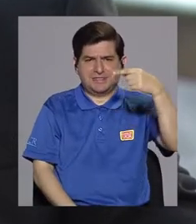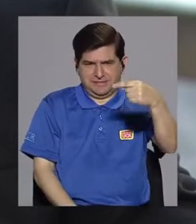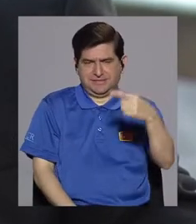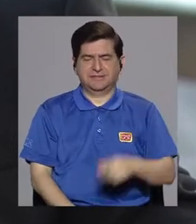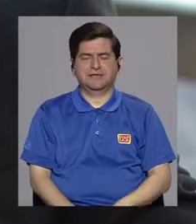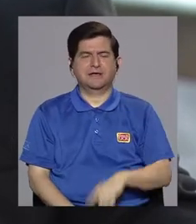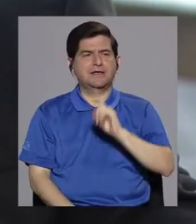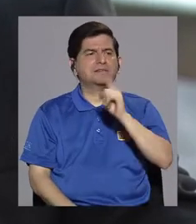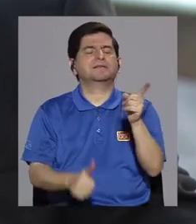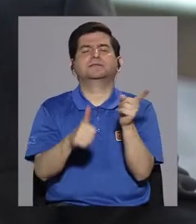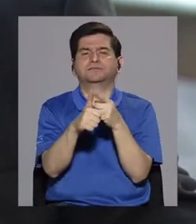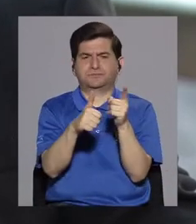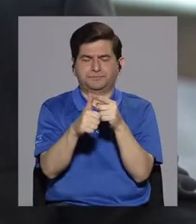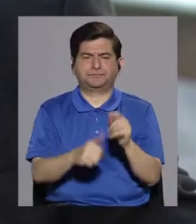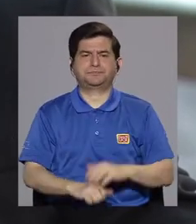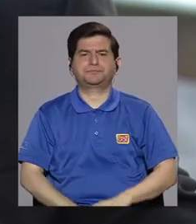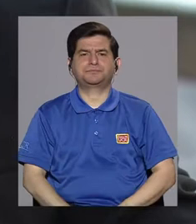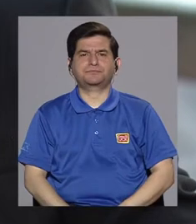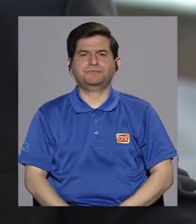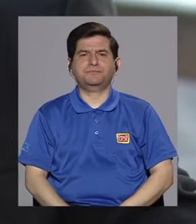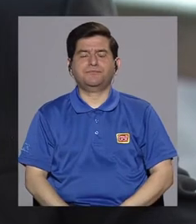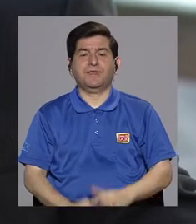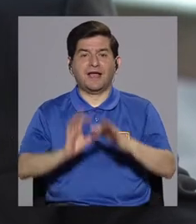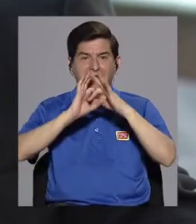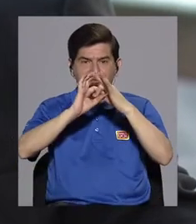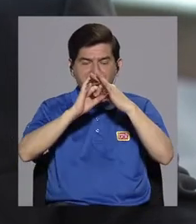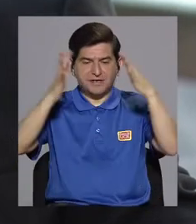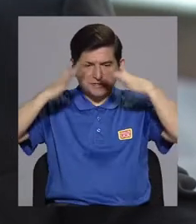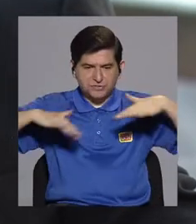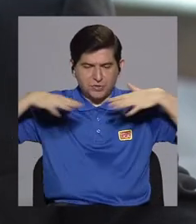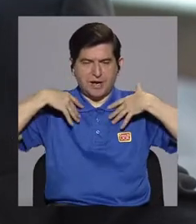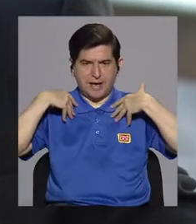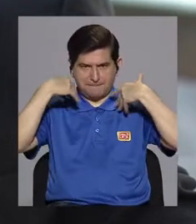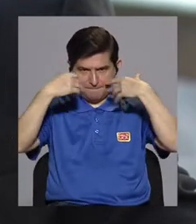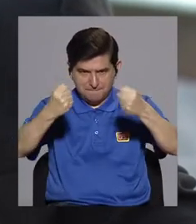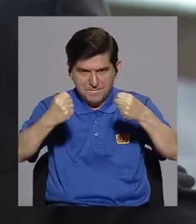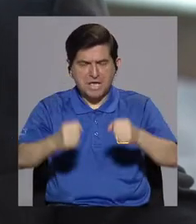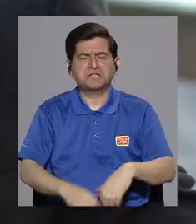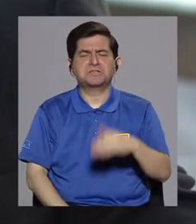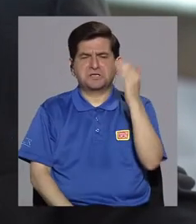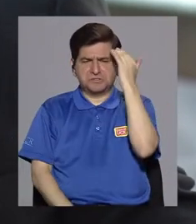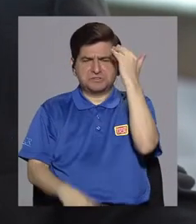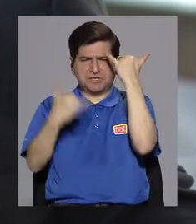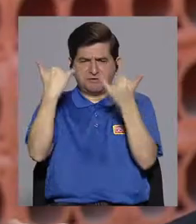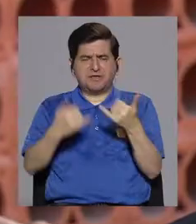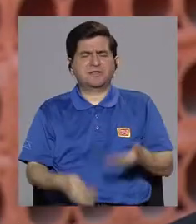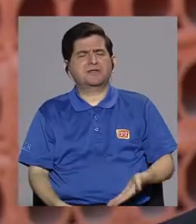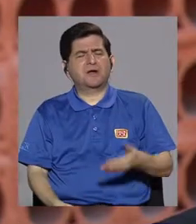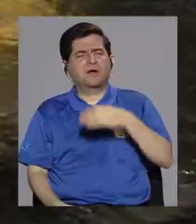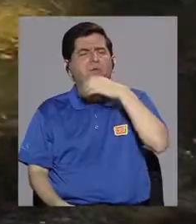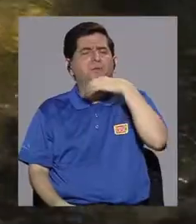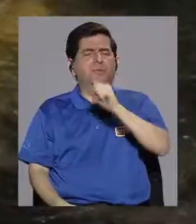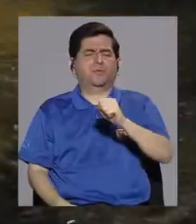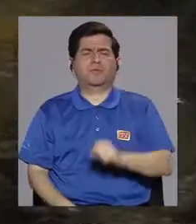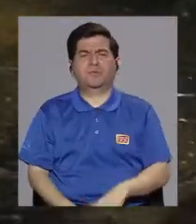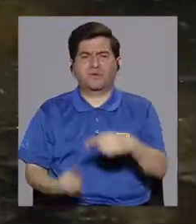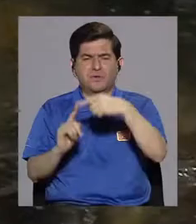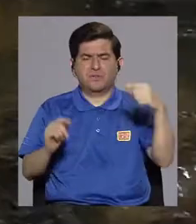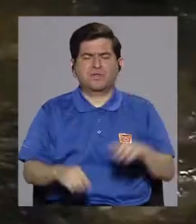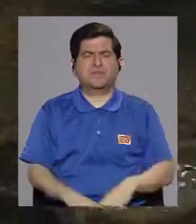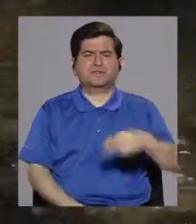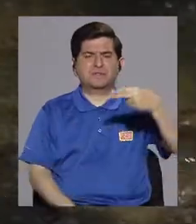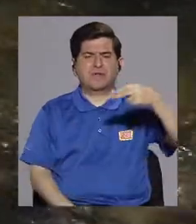vez comentar inicialmente que la relación ambiente-salud es bastante conocida desde la antigüedad, desde